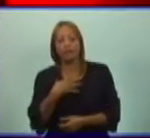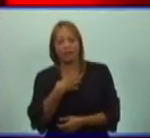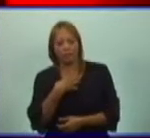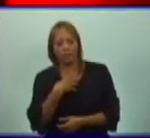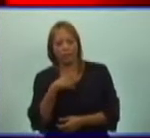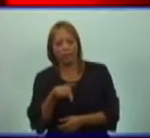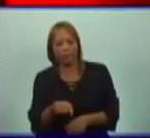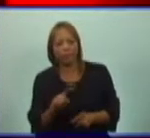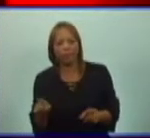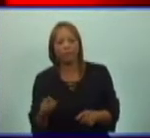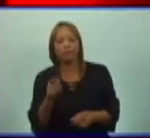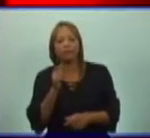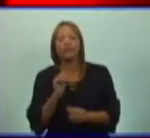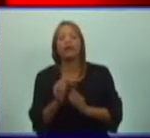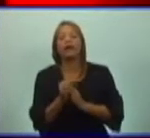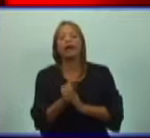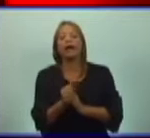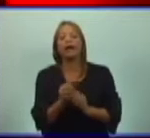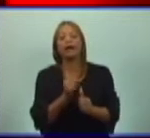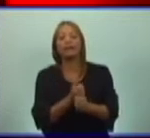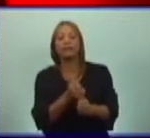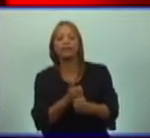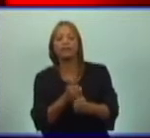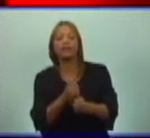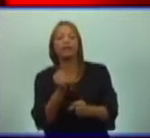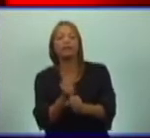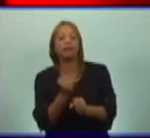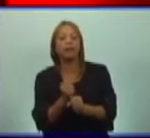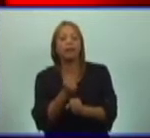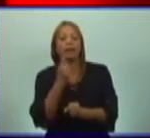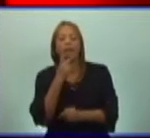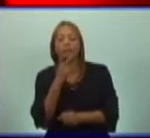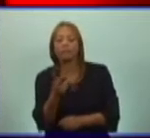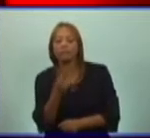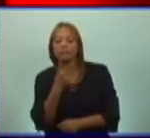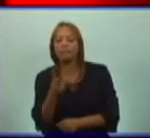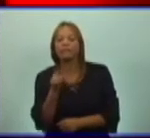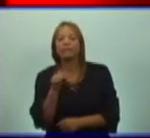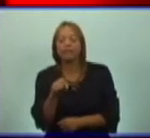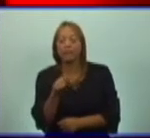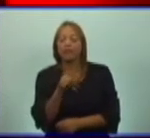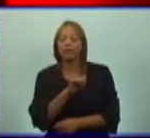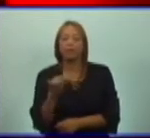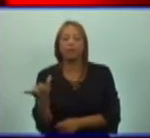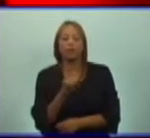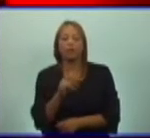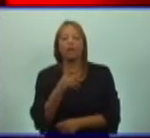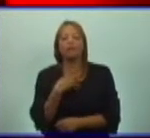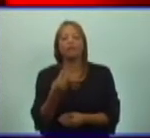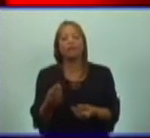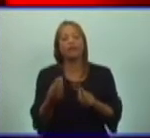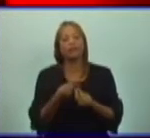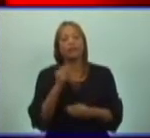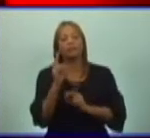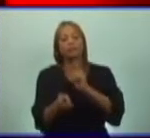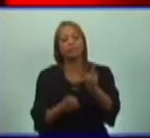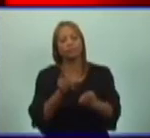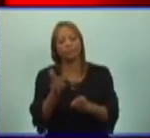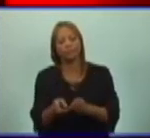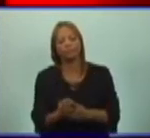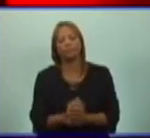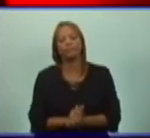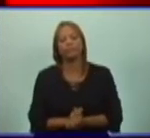corresponde asesorar este trabajo y controlar la ejecución del mismo, también recibirán las